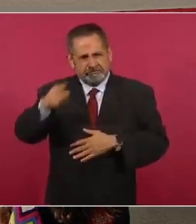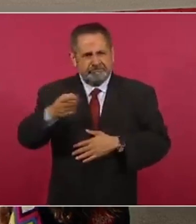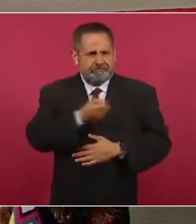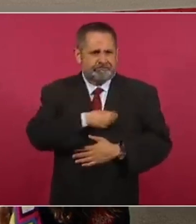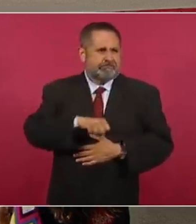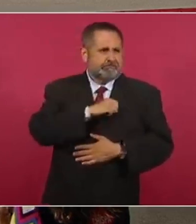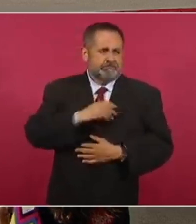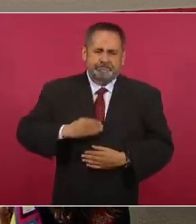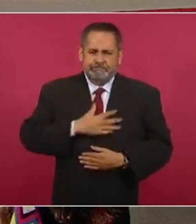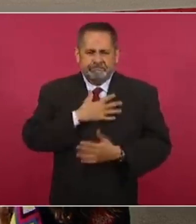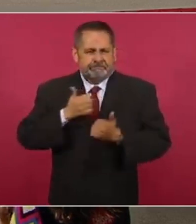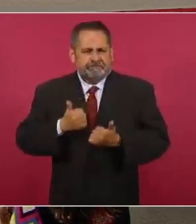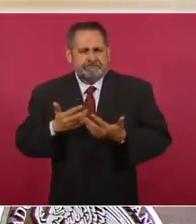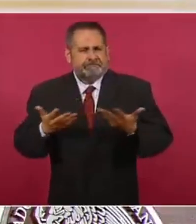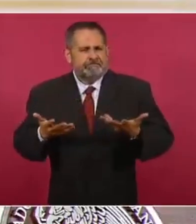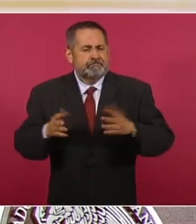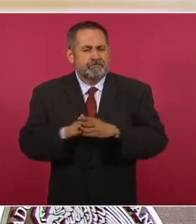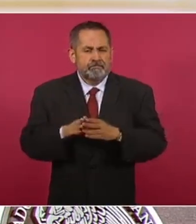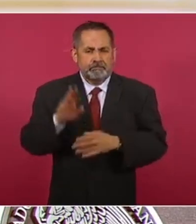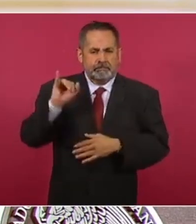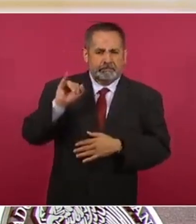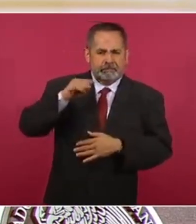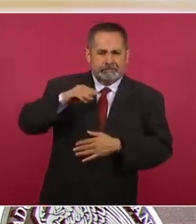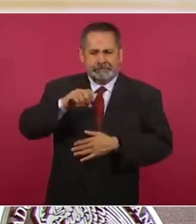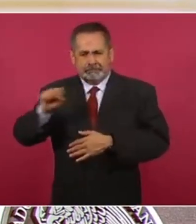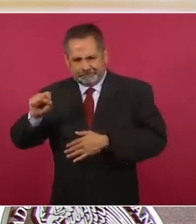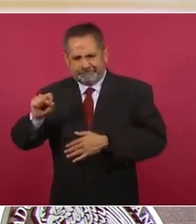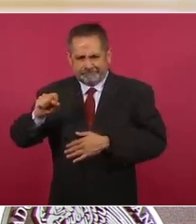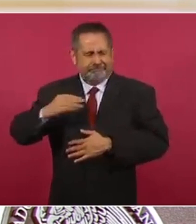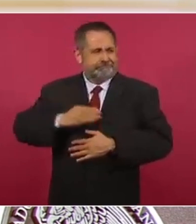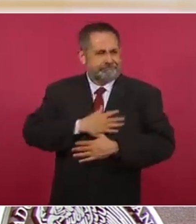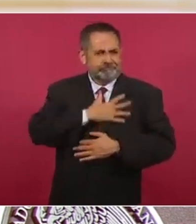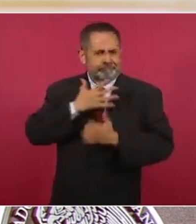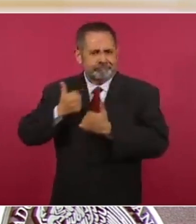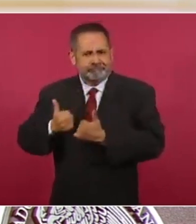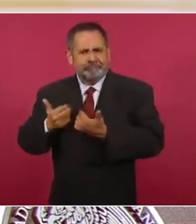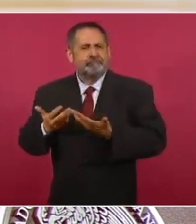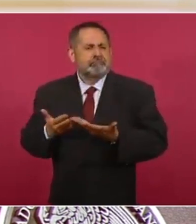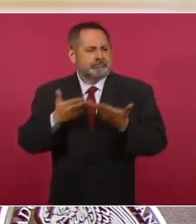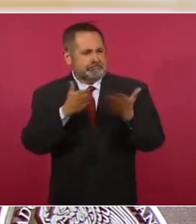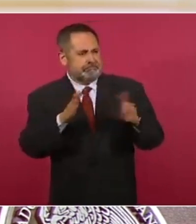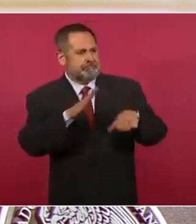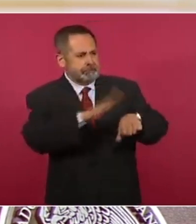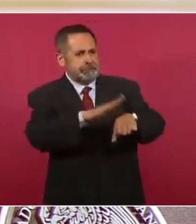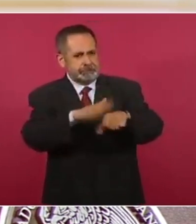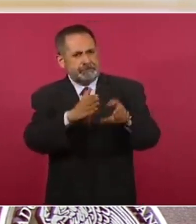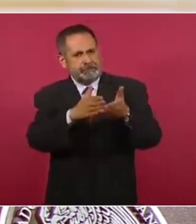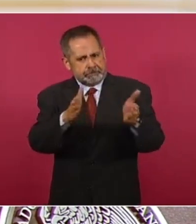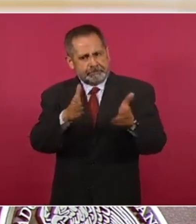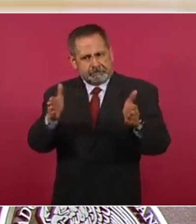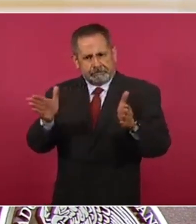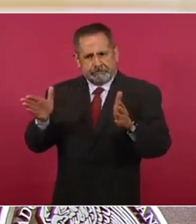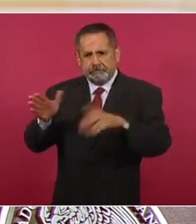semanal sobre cómo y bienestar va ampliando la cobertura de atención médica en 15 estados de la